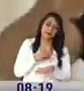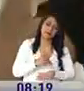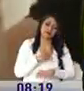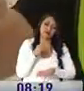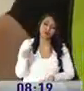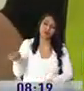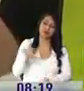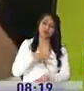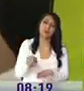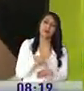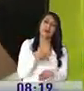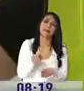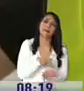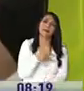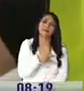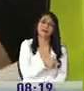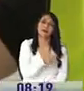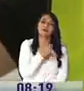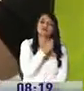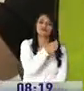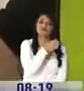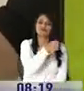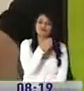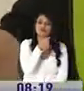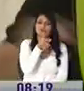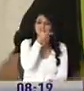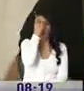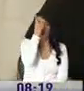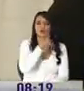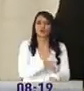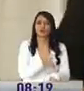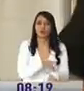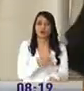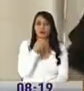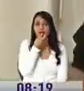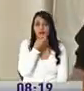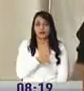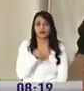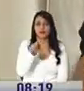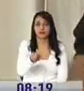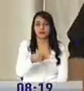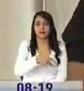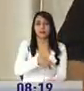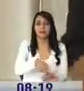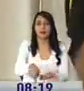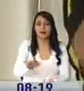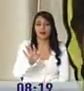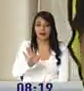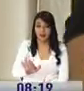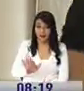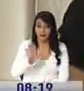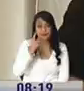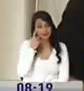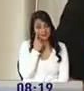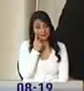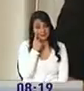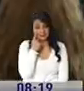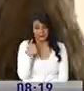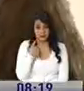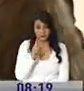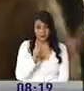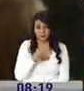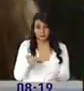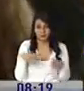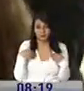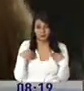les cobren por cada atención por cada hospitalización por cada medicina que les entreguen eso no lo vamos a permitir y en